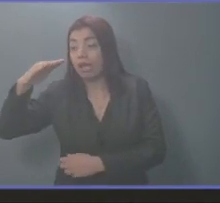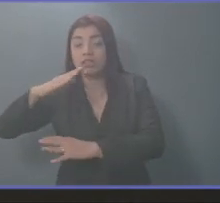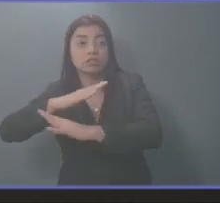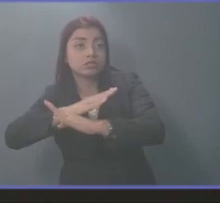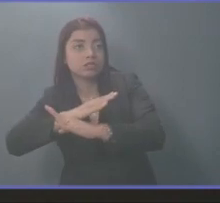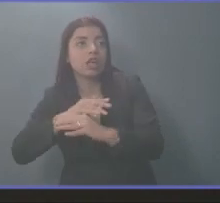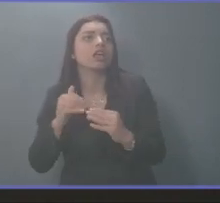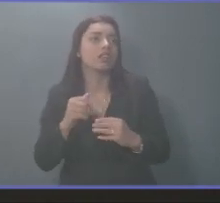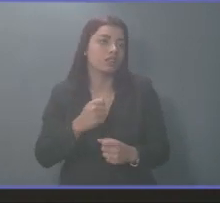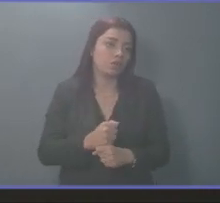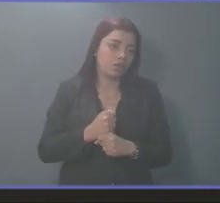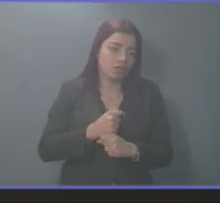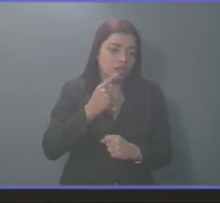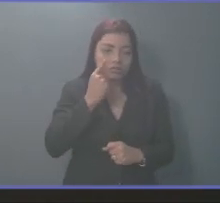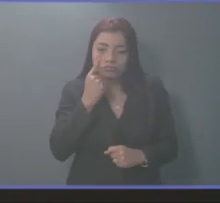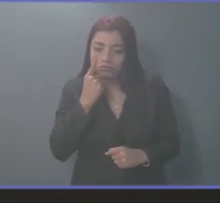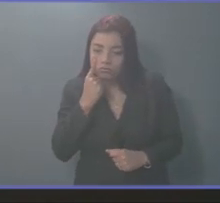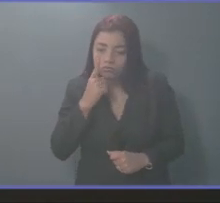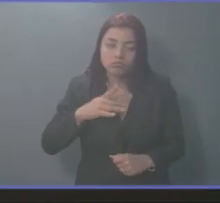seguridad pública.